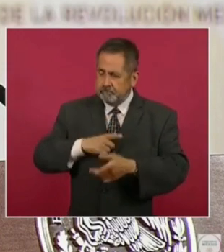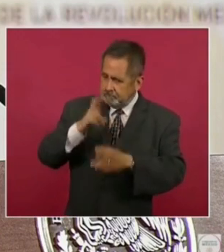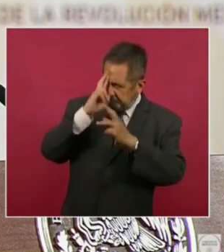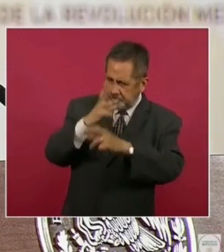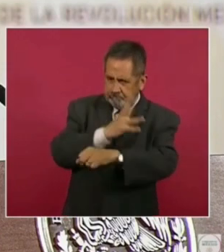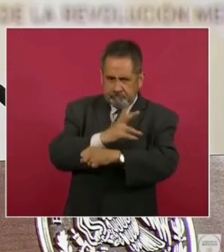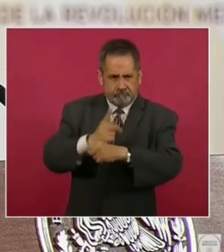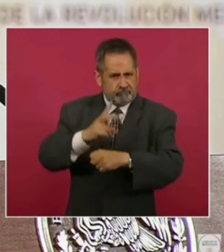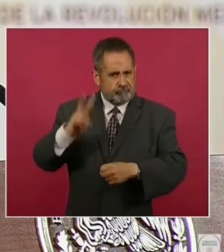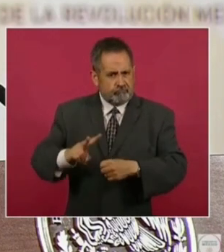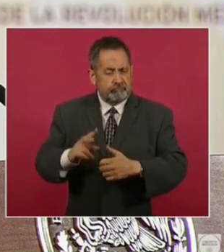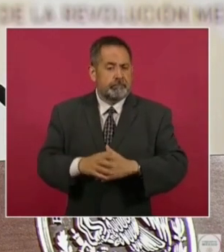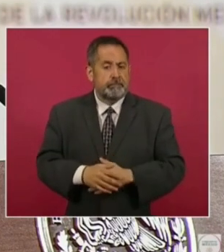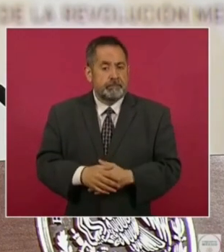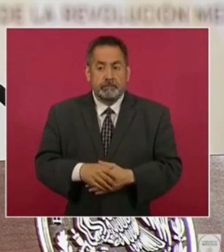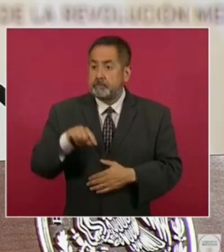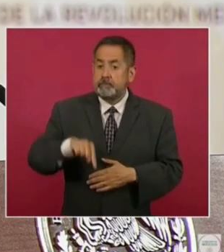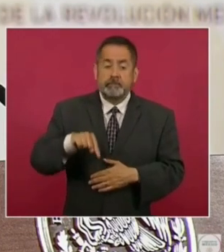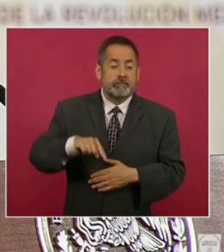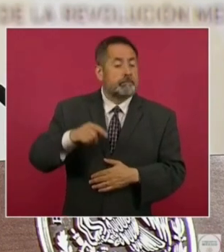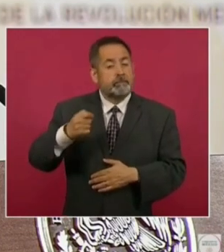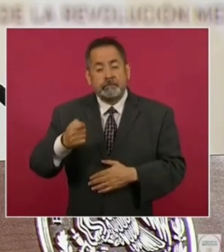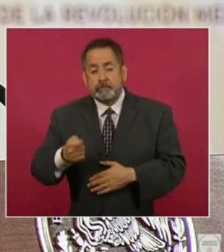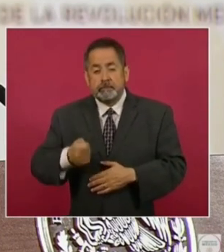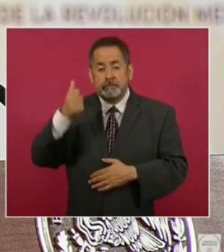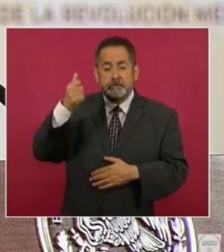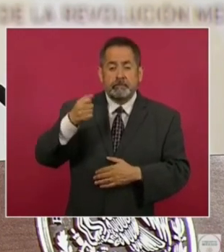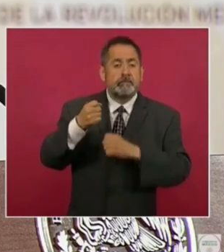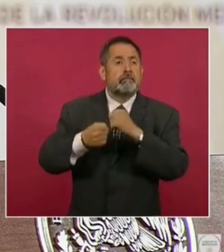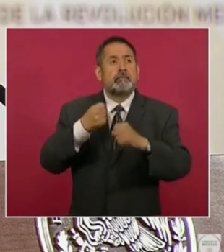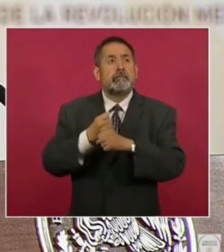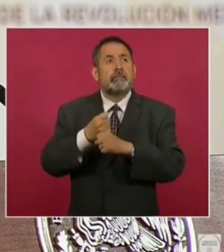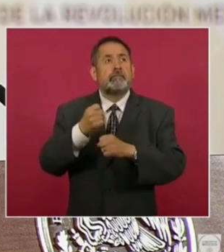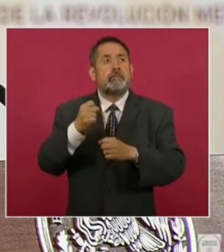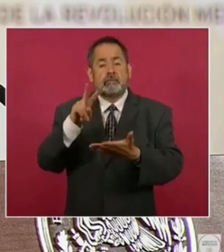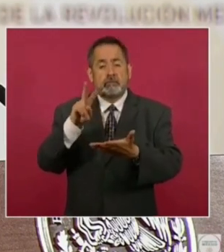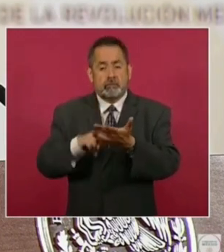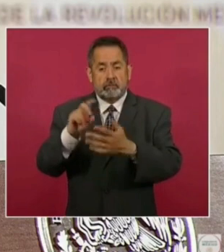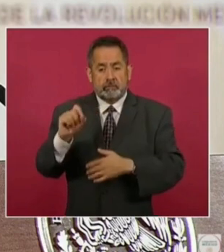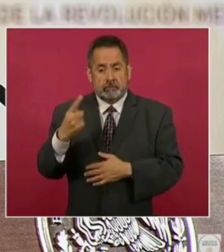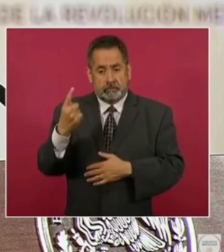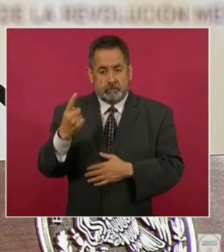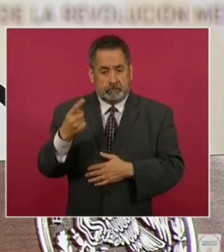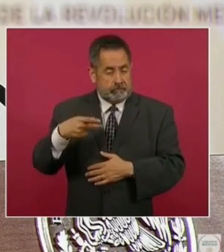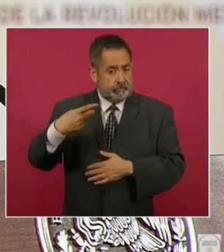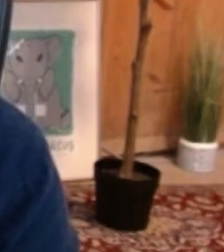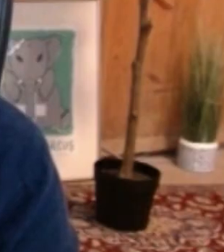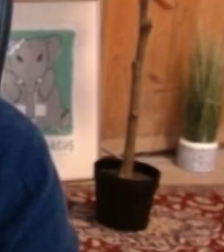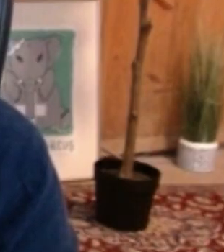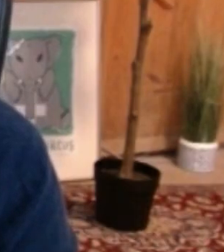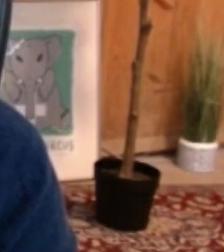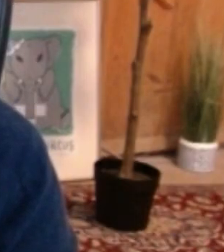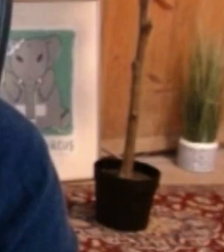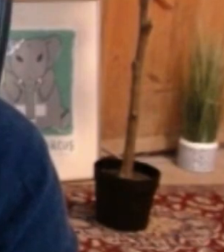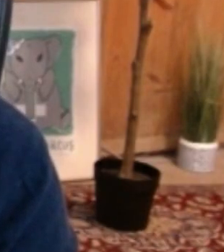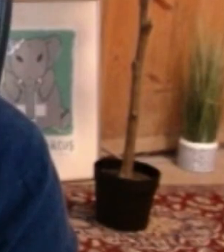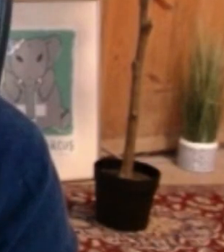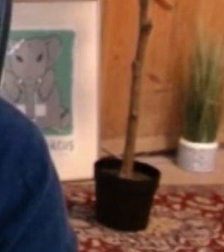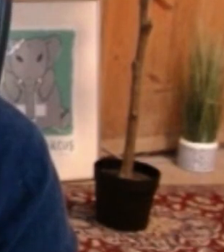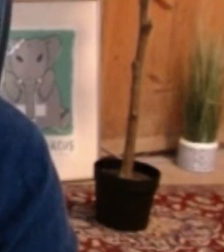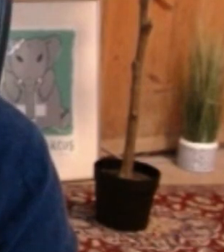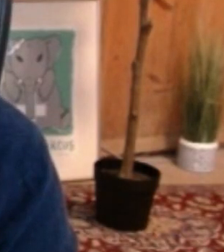300 diputados y a 96 senadores, los que serían pues dos senadores más o menos por estado, y